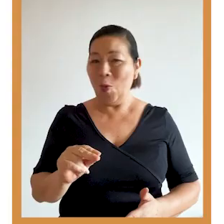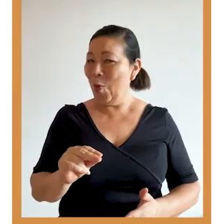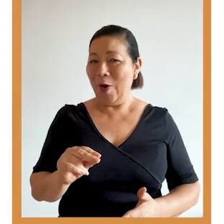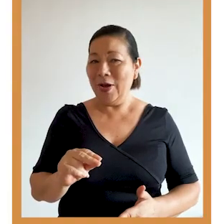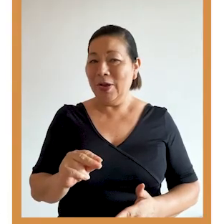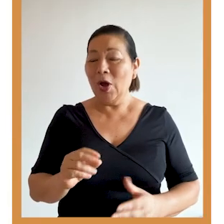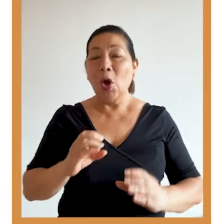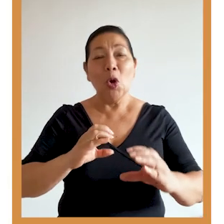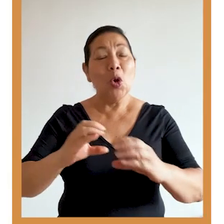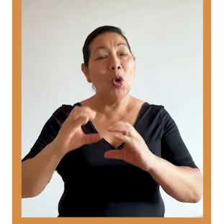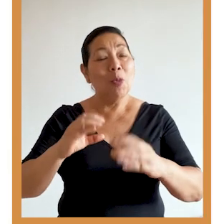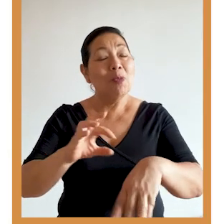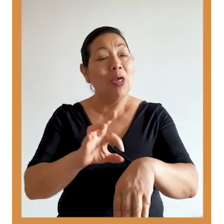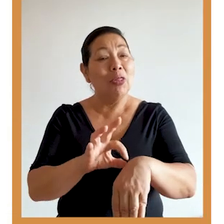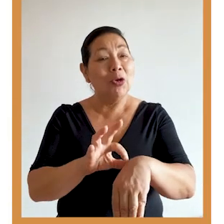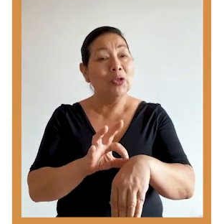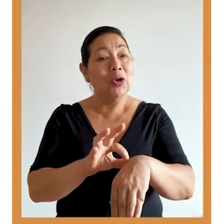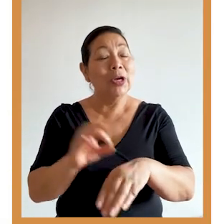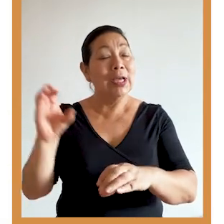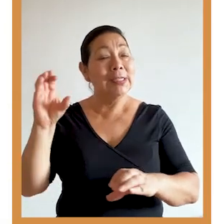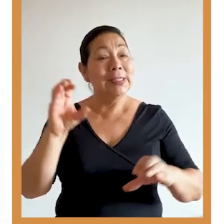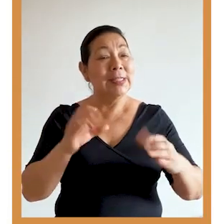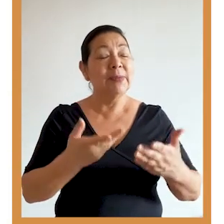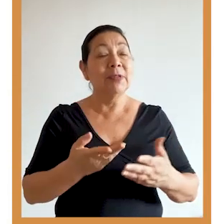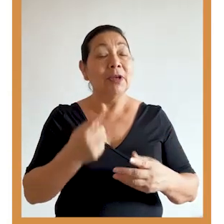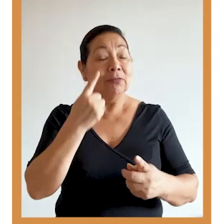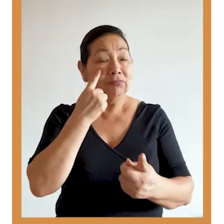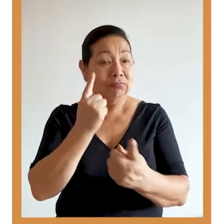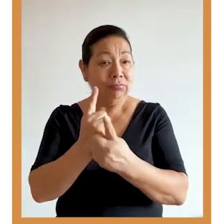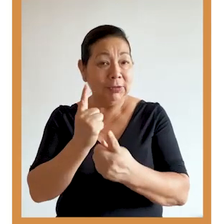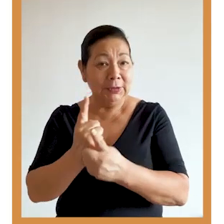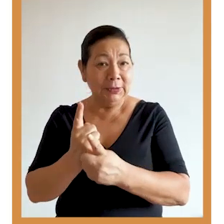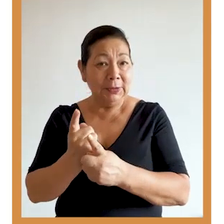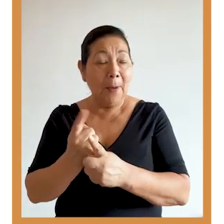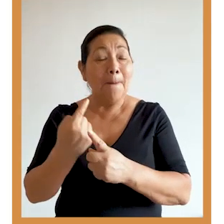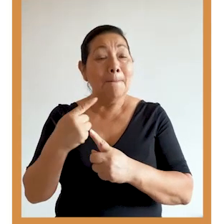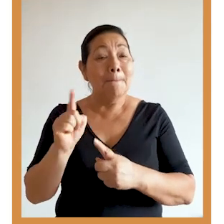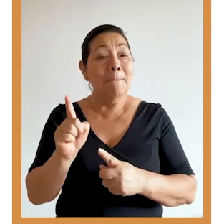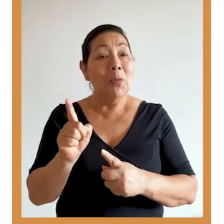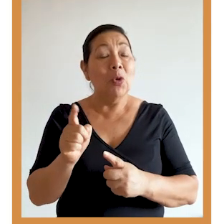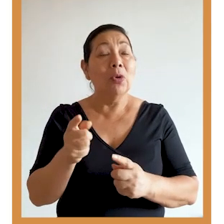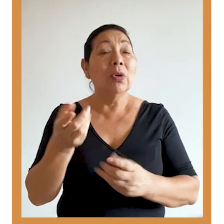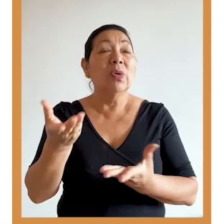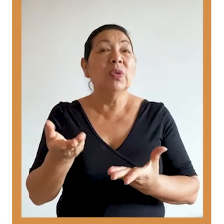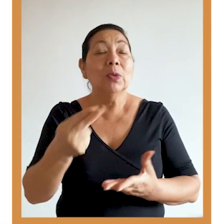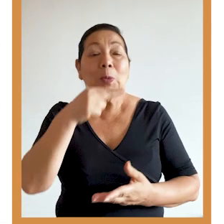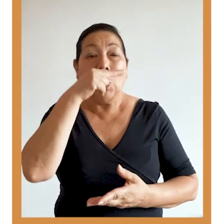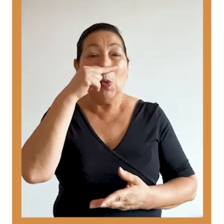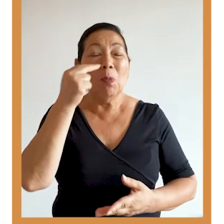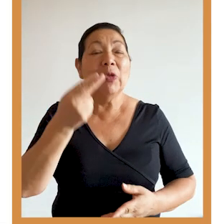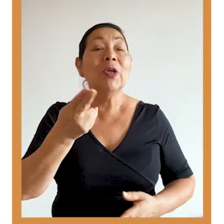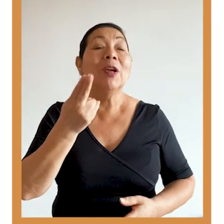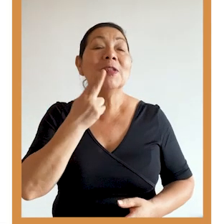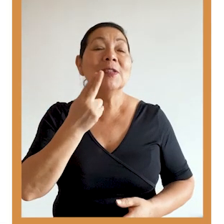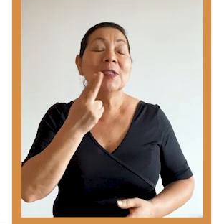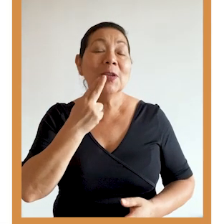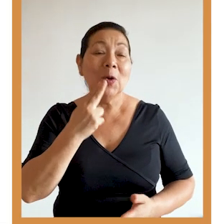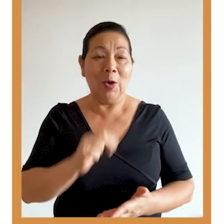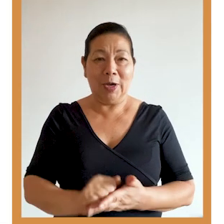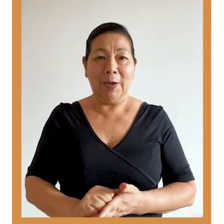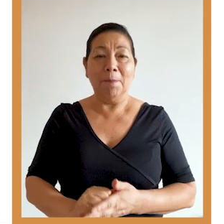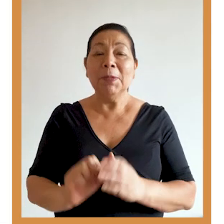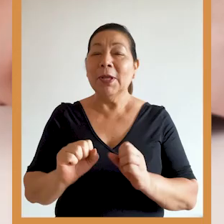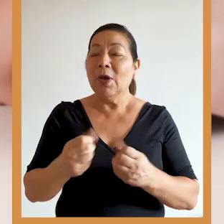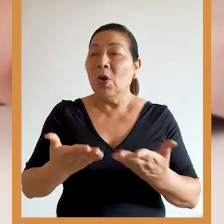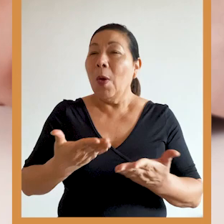no hay controversia en las comunidades médicas y científicas reconocidas sobre el daño causado por la exposición del humo de tabaco